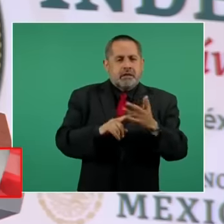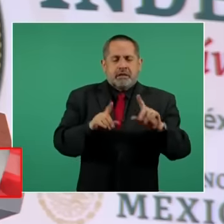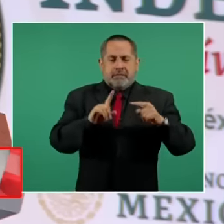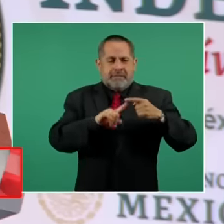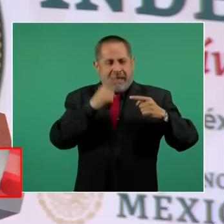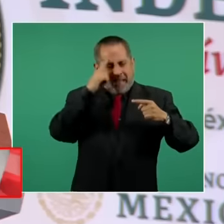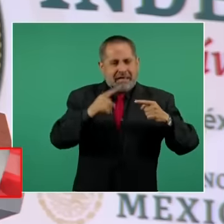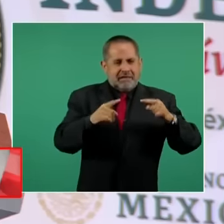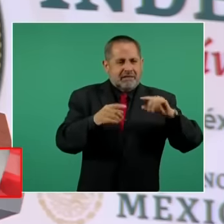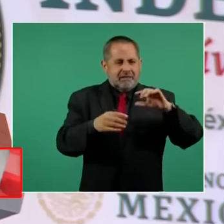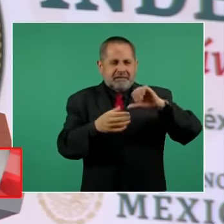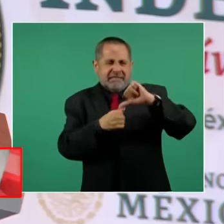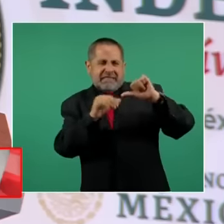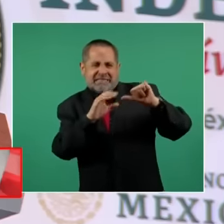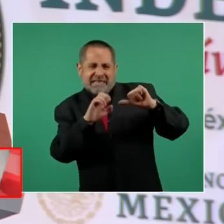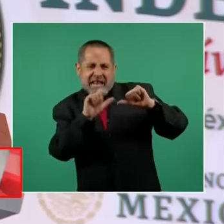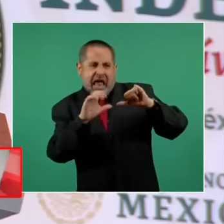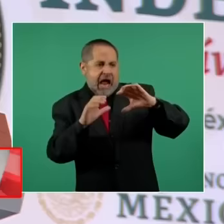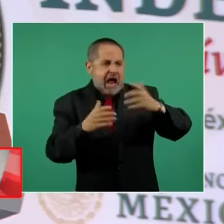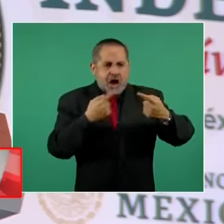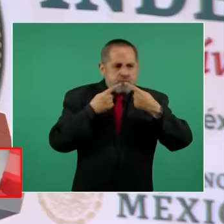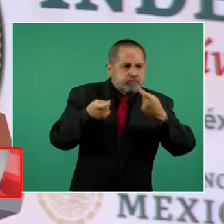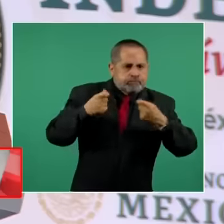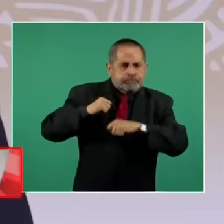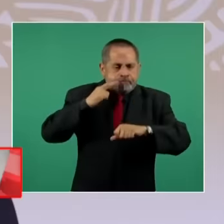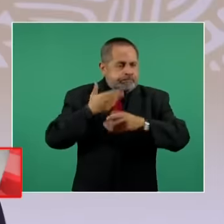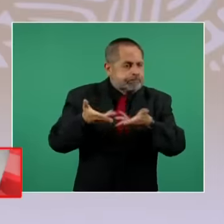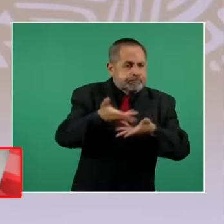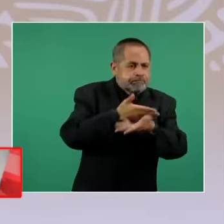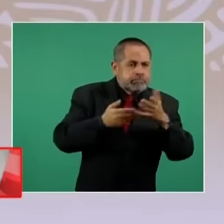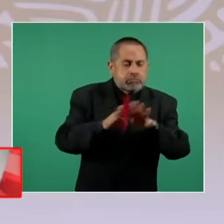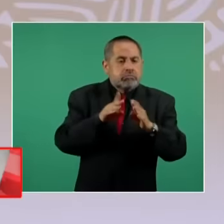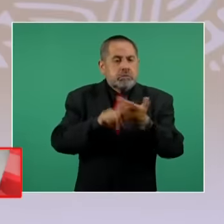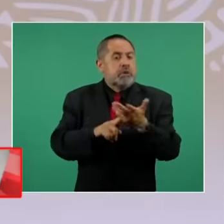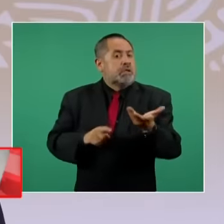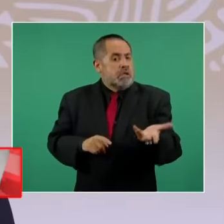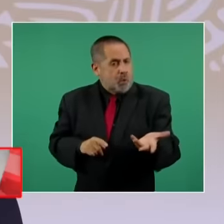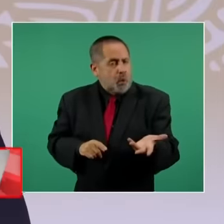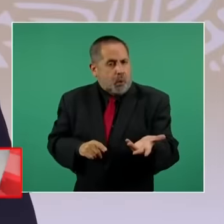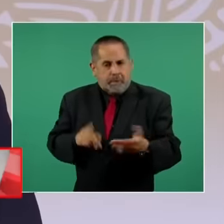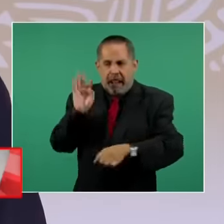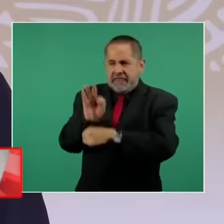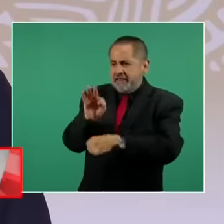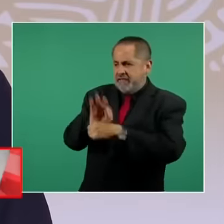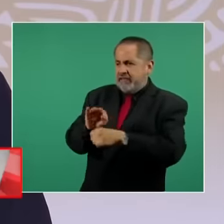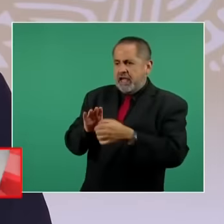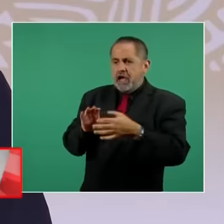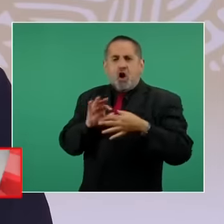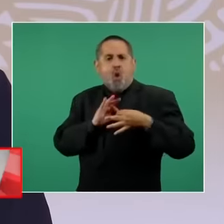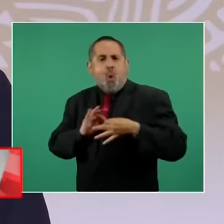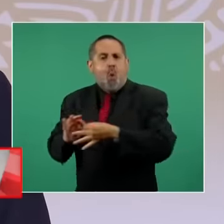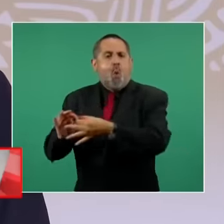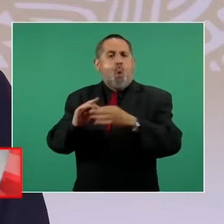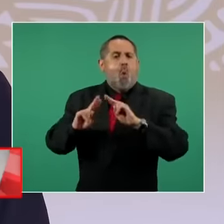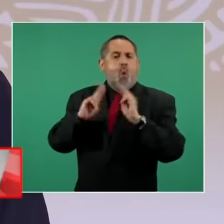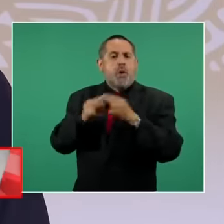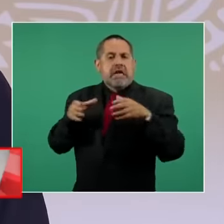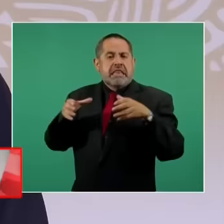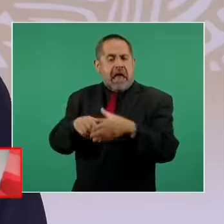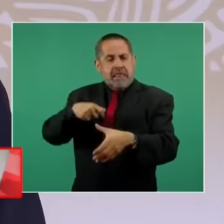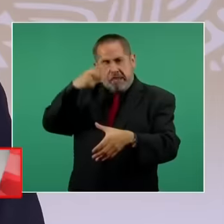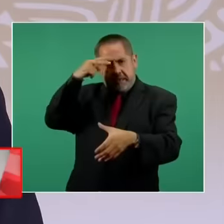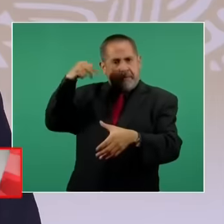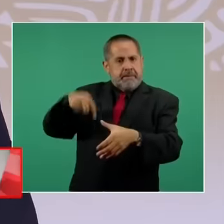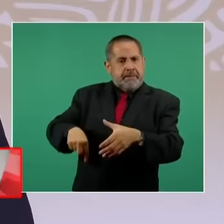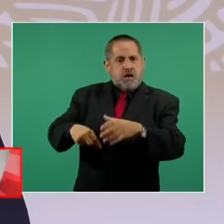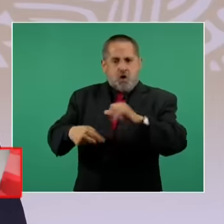Caribeños, mecanismo de genuina vocación latinoamericana y caribeña destinado a defender la unidad en la diversidad de nuestra América